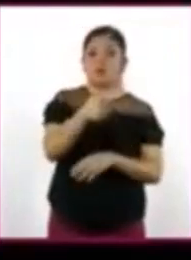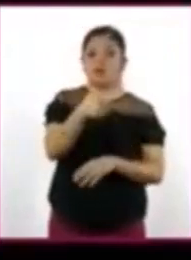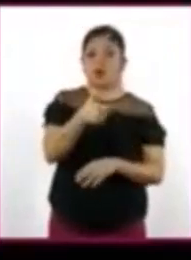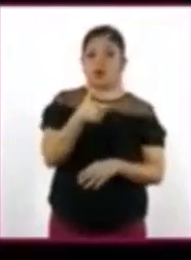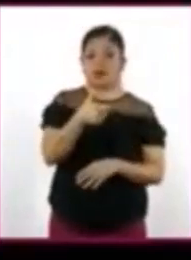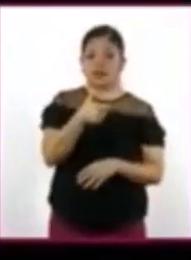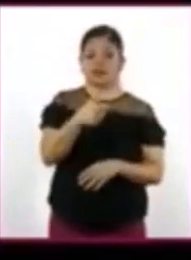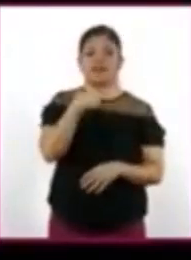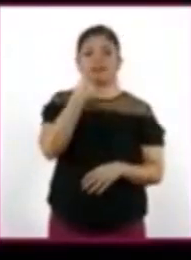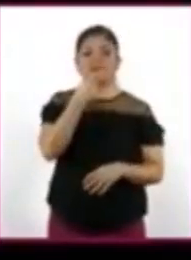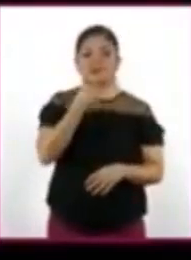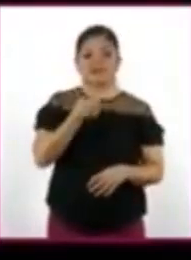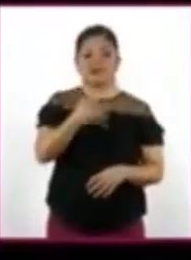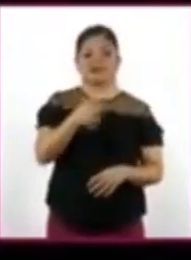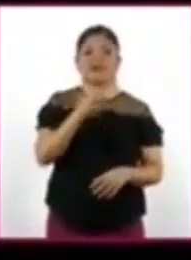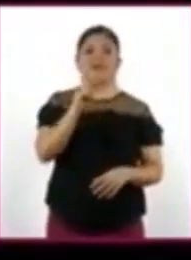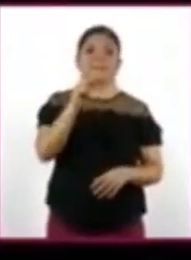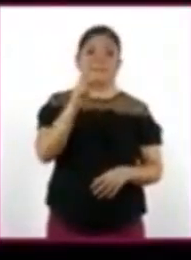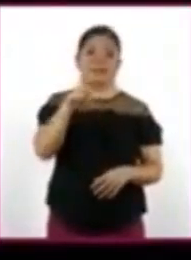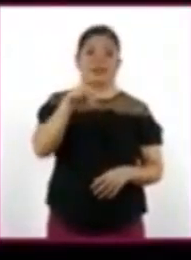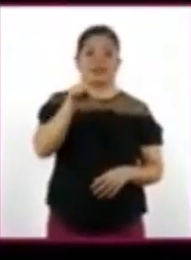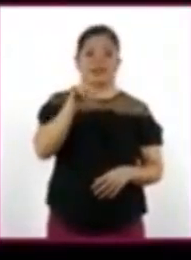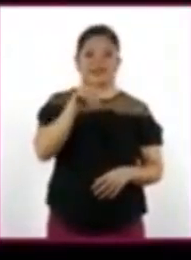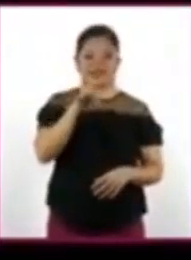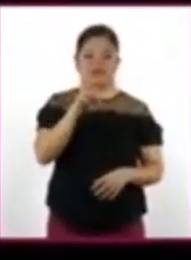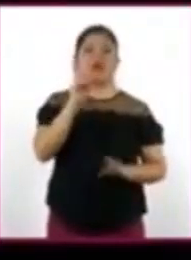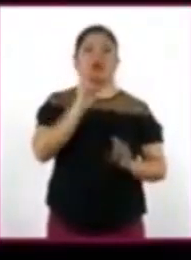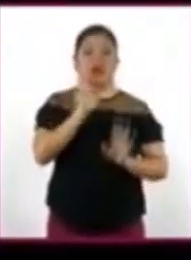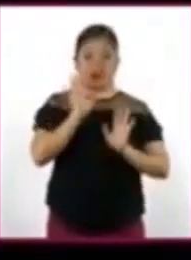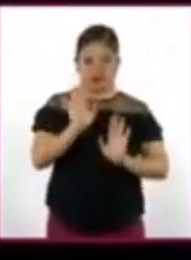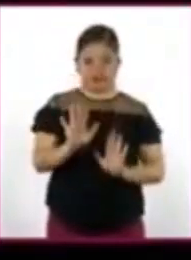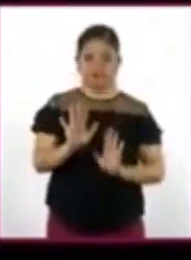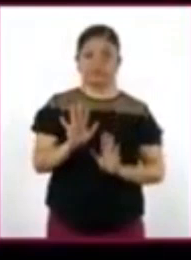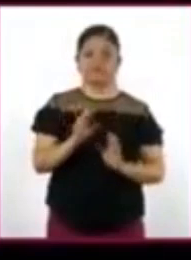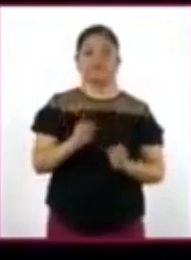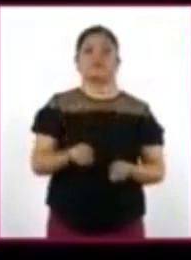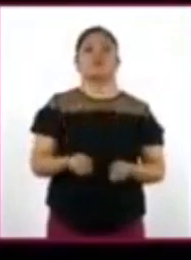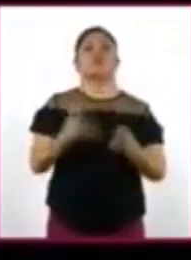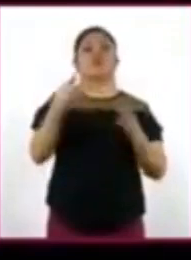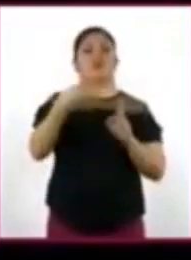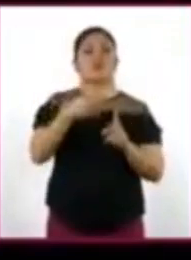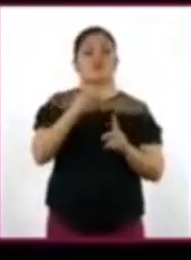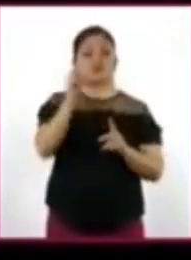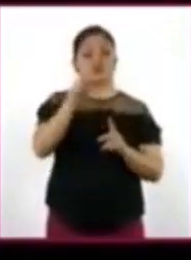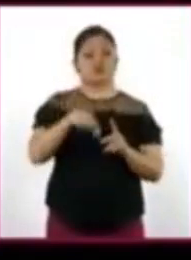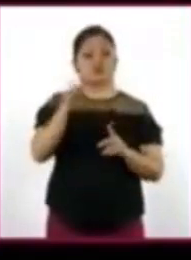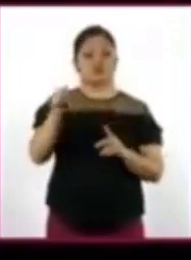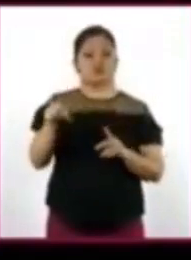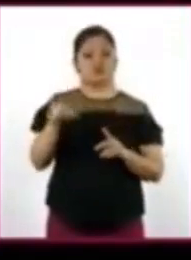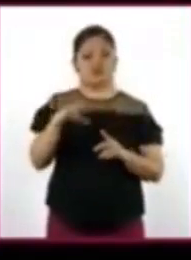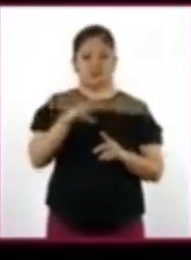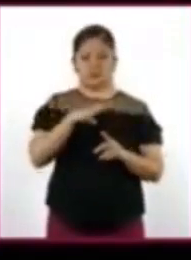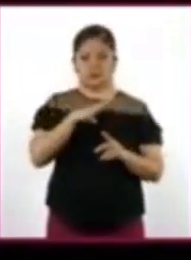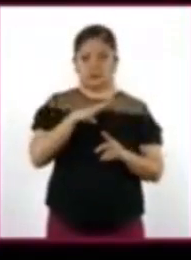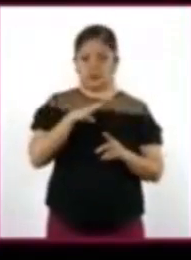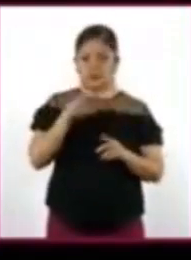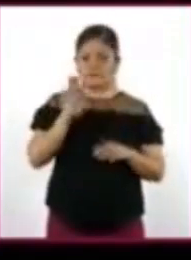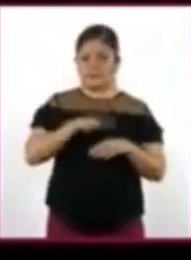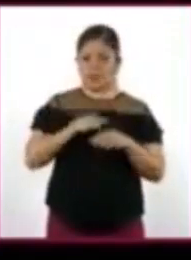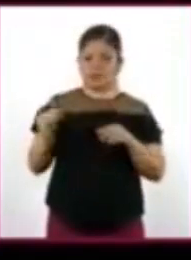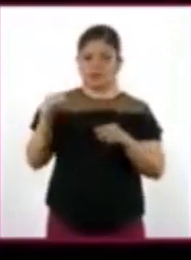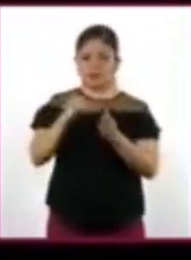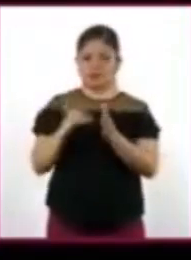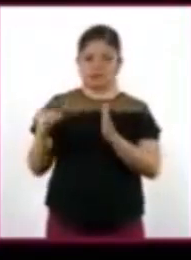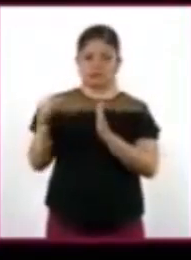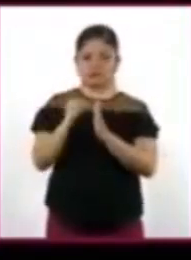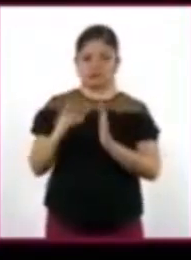es la definición de pendiente y por lo tanto vamos a hacerlo. A ver, la cantidad de bloques, ¿cómo cambian? Delta de los bloques, es decir, la diferencia